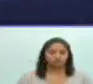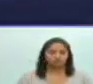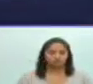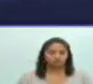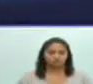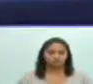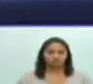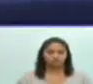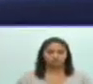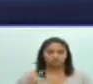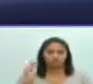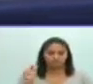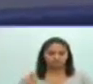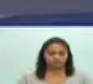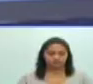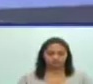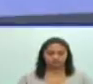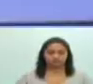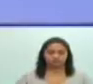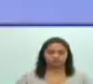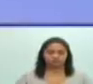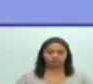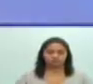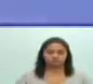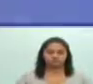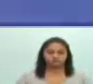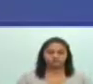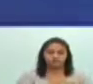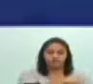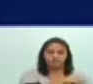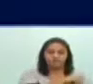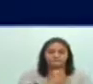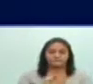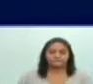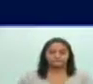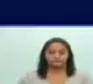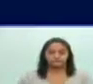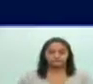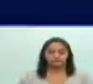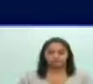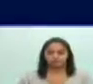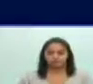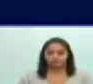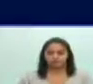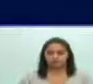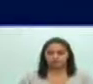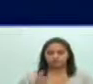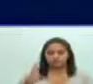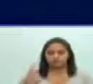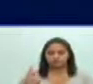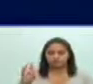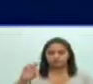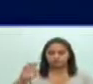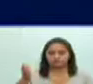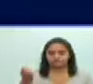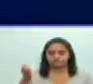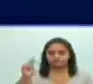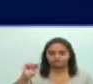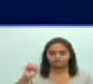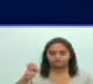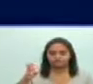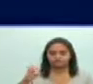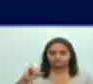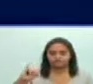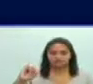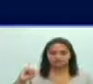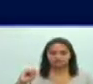literario, filólogo, medievalista español que se llama Francisco López Estrada. Y en su obra